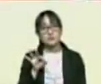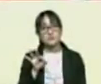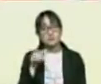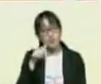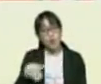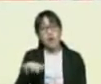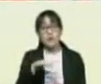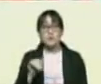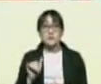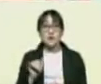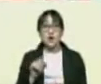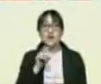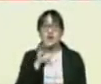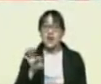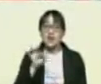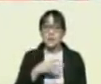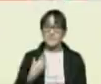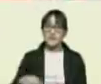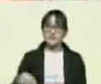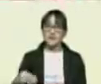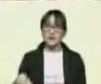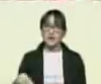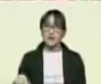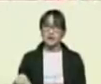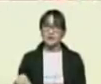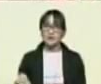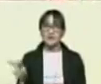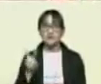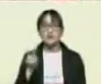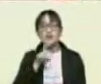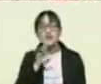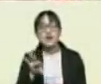¿Y quién elige al presidente de la República?